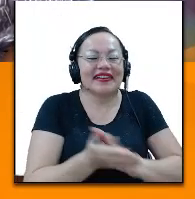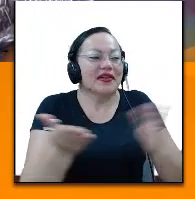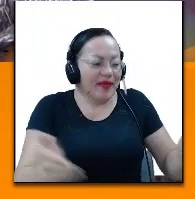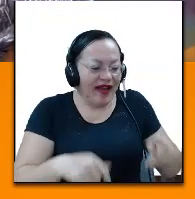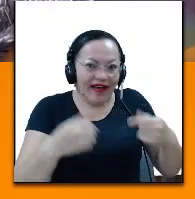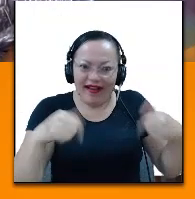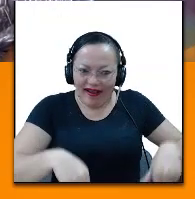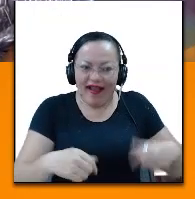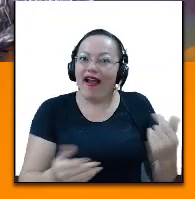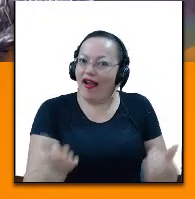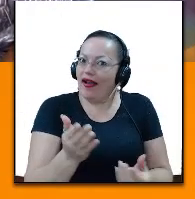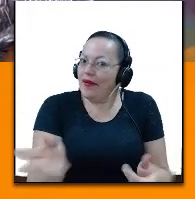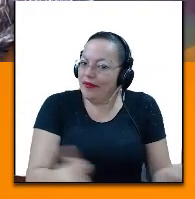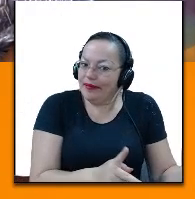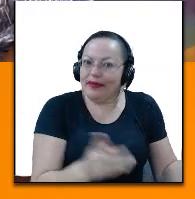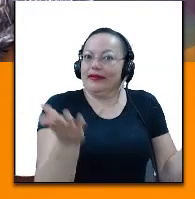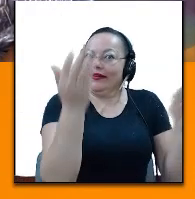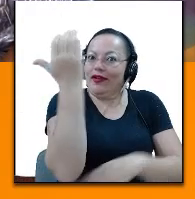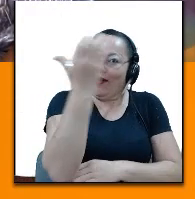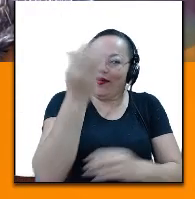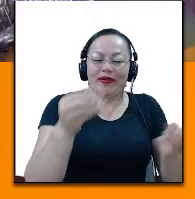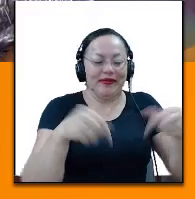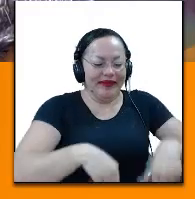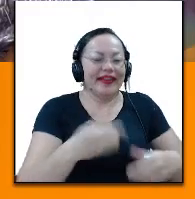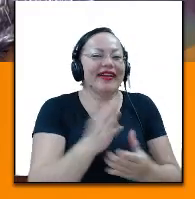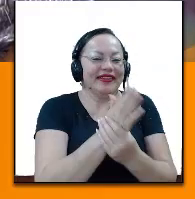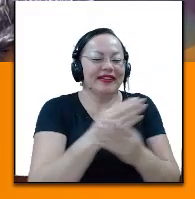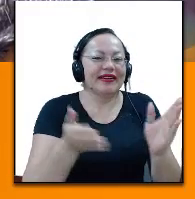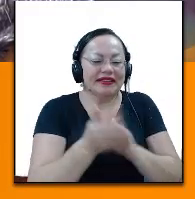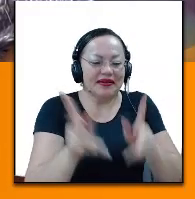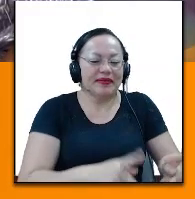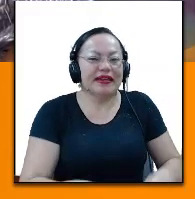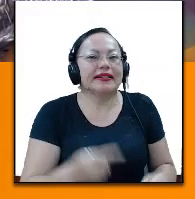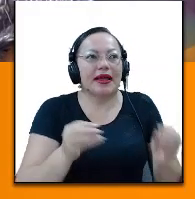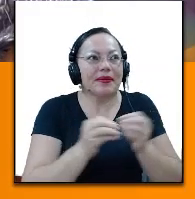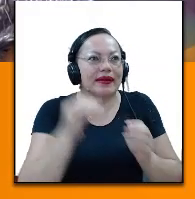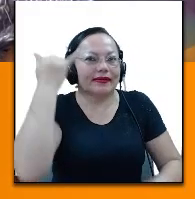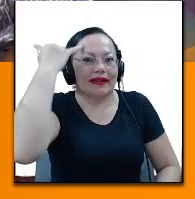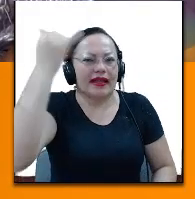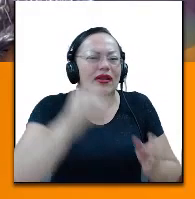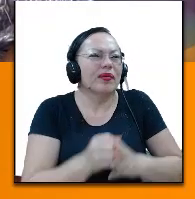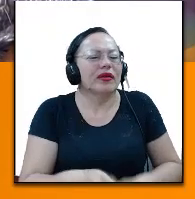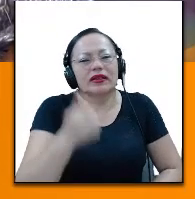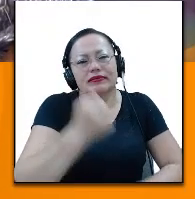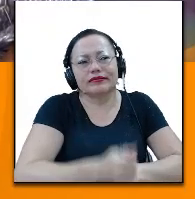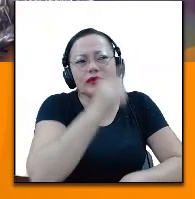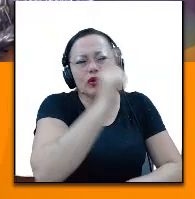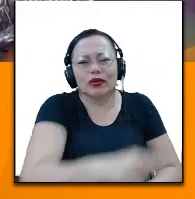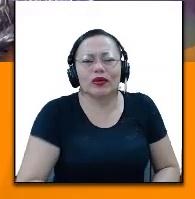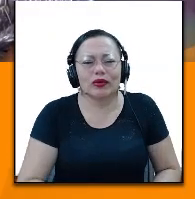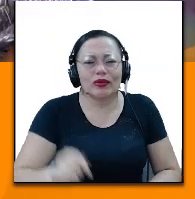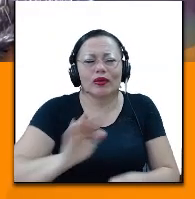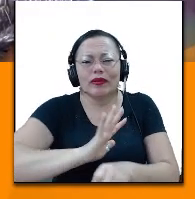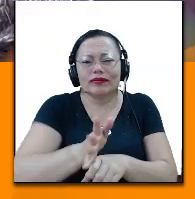colombiano, pero sobre todo del doradense, para pasar y apaciguar un poquito esta pandemia que nos está